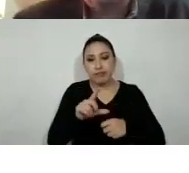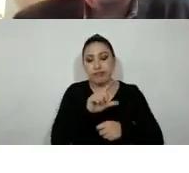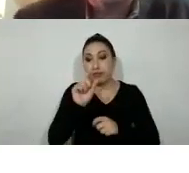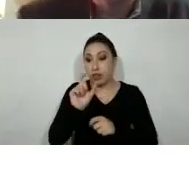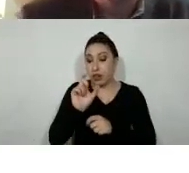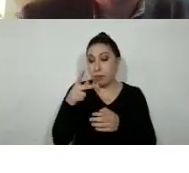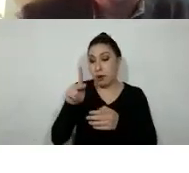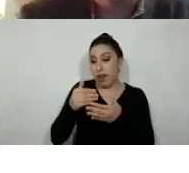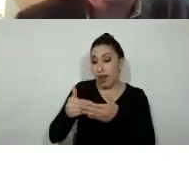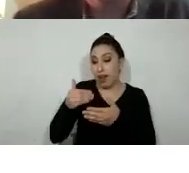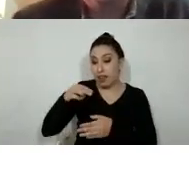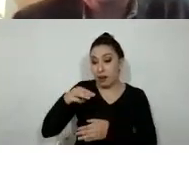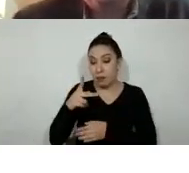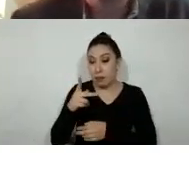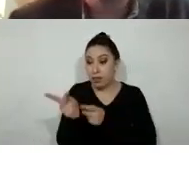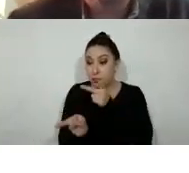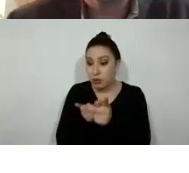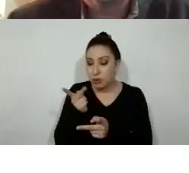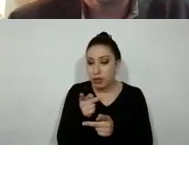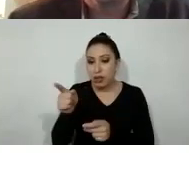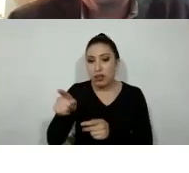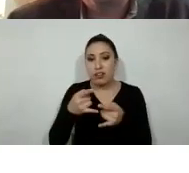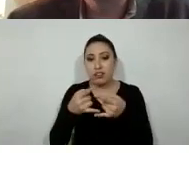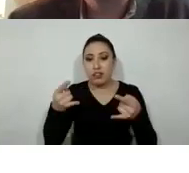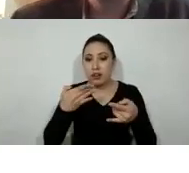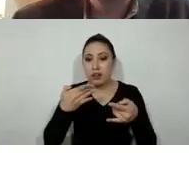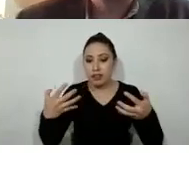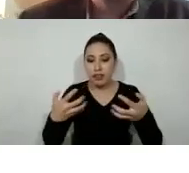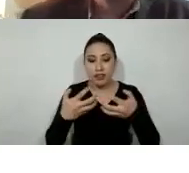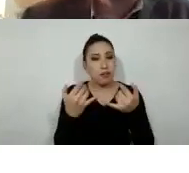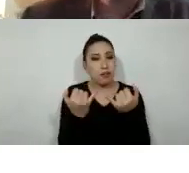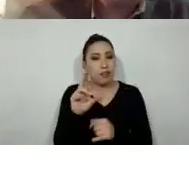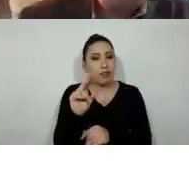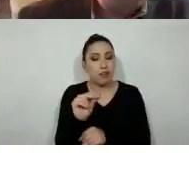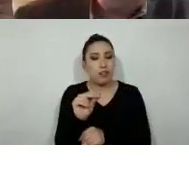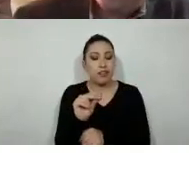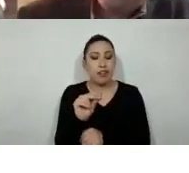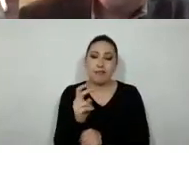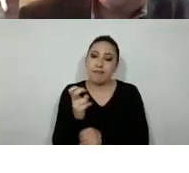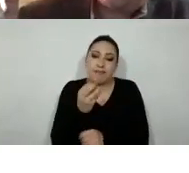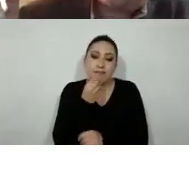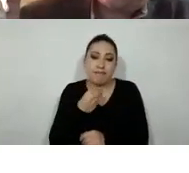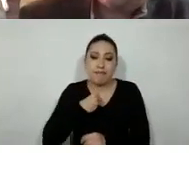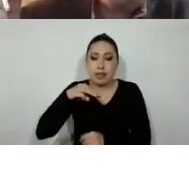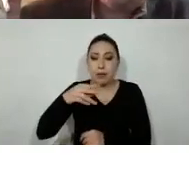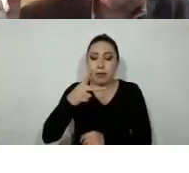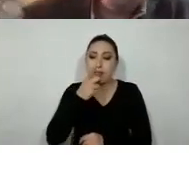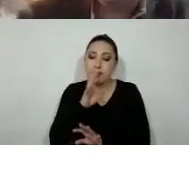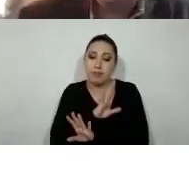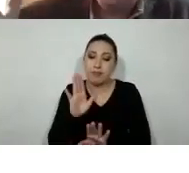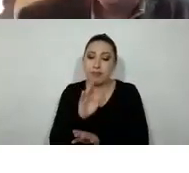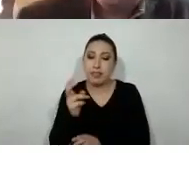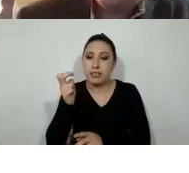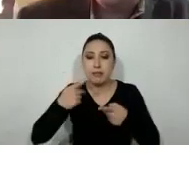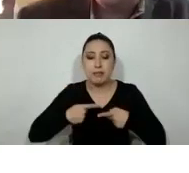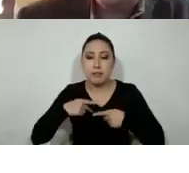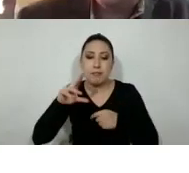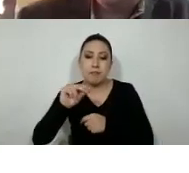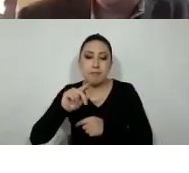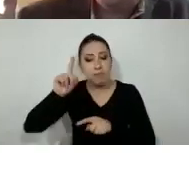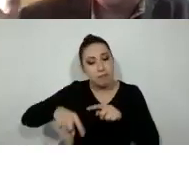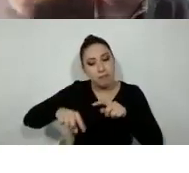a proceso, que es lo que dice después en el punto 10, esas sí pasan un gran número, el